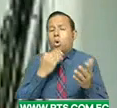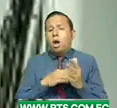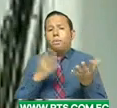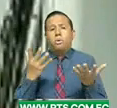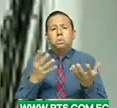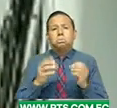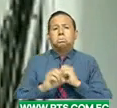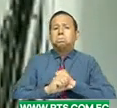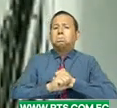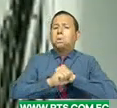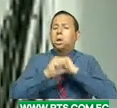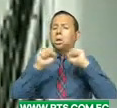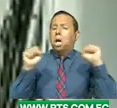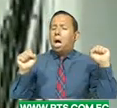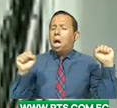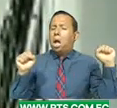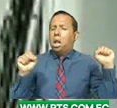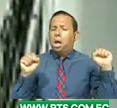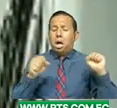de las 10 de la mañana.